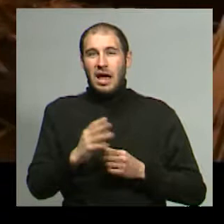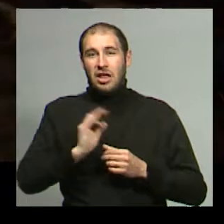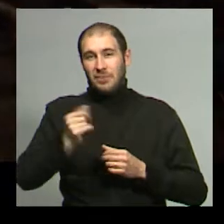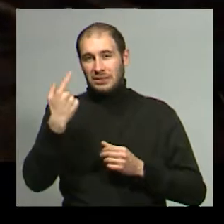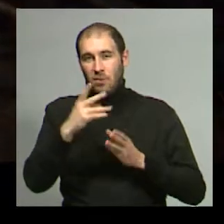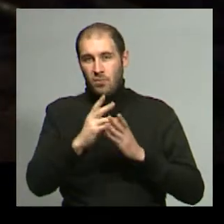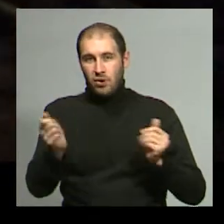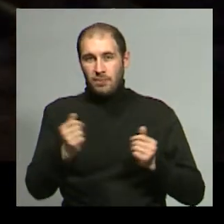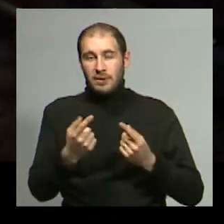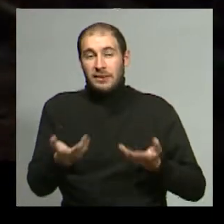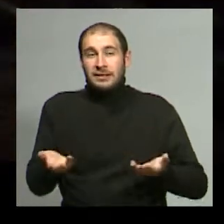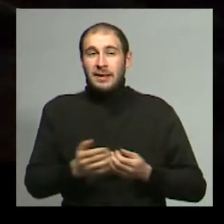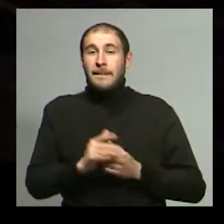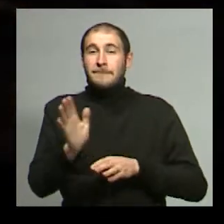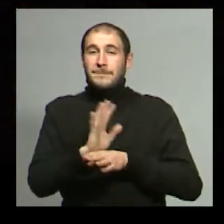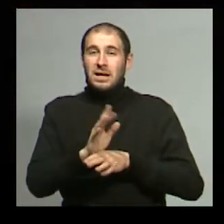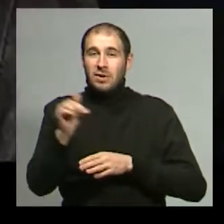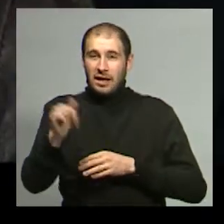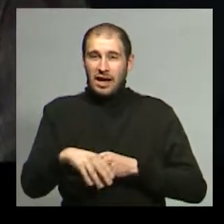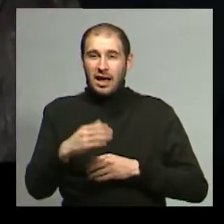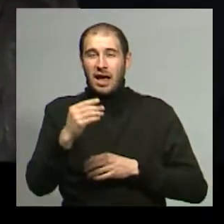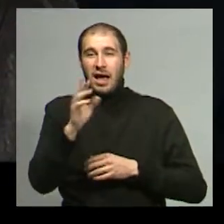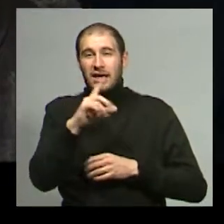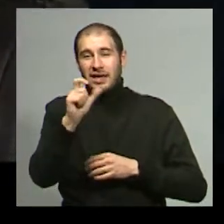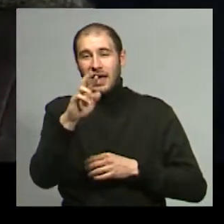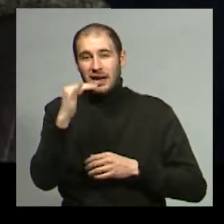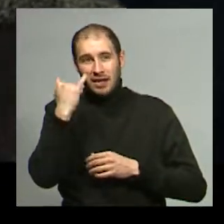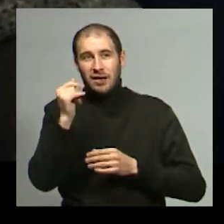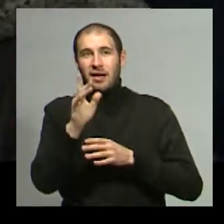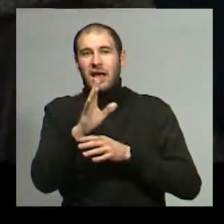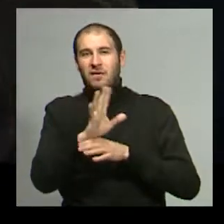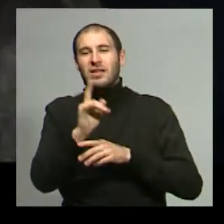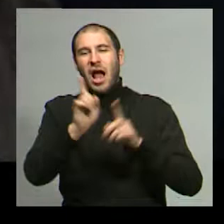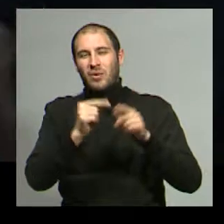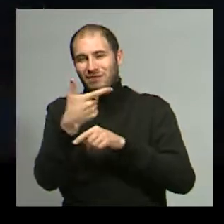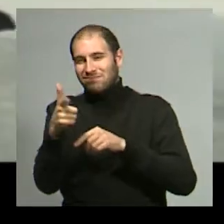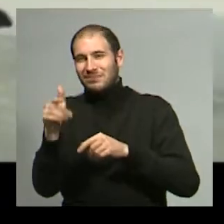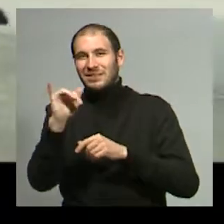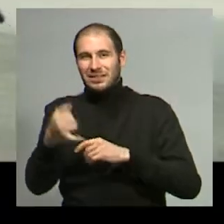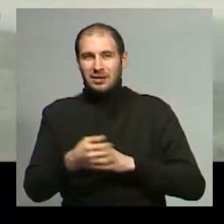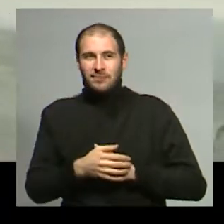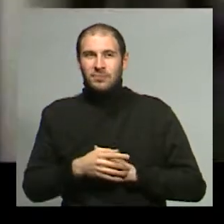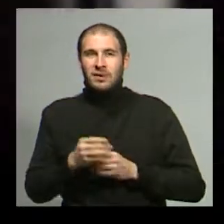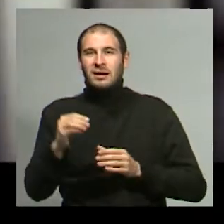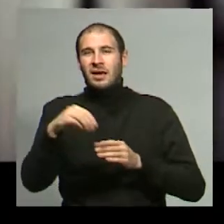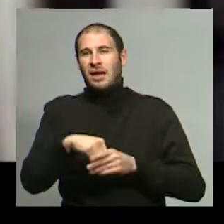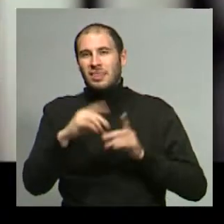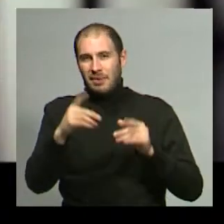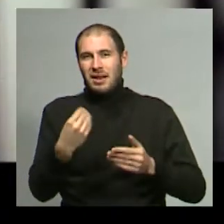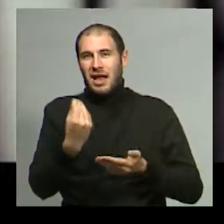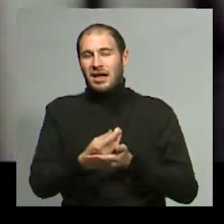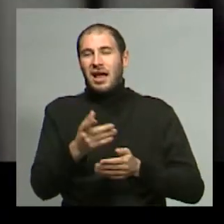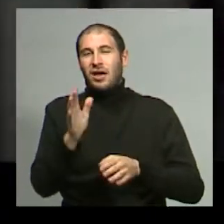año pasado. Pero bueno, en esta película Carrie Fisher alcanzó a filmar algunas imágenes, así que también va a tener un lugar en